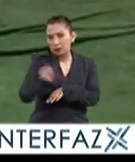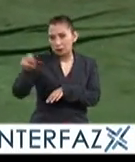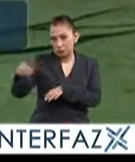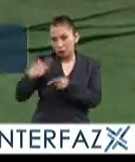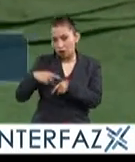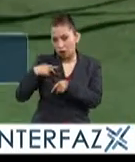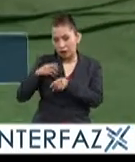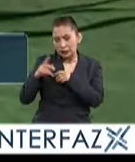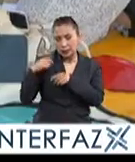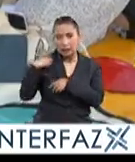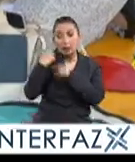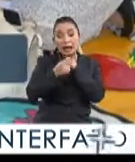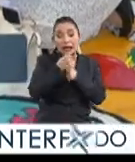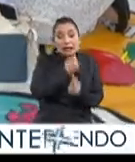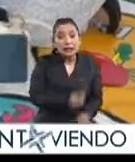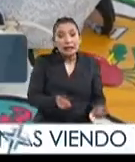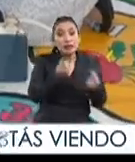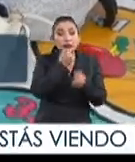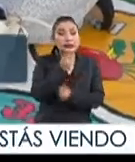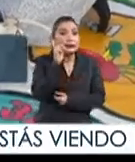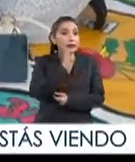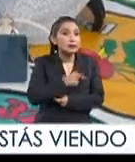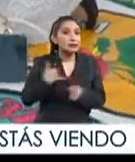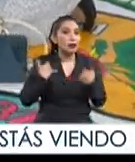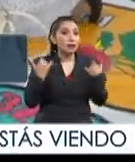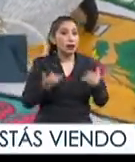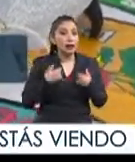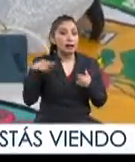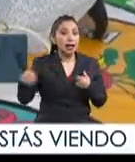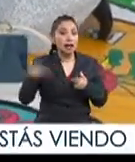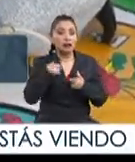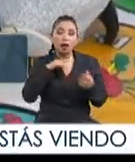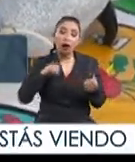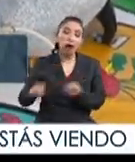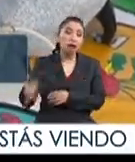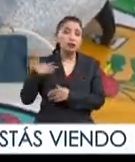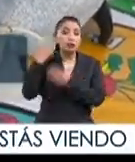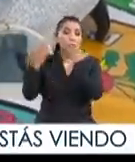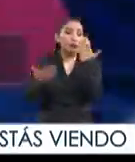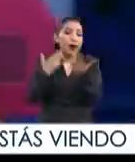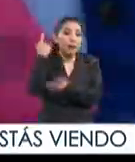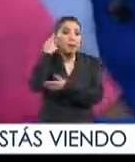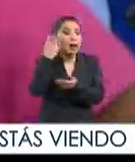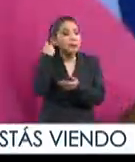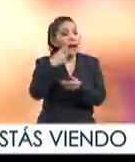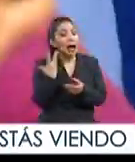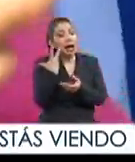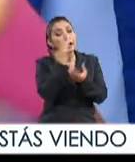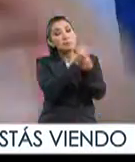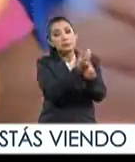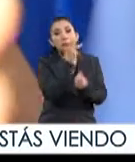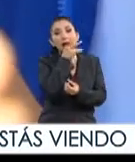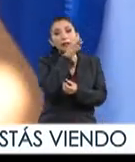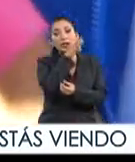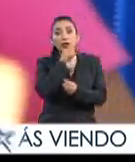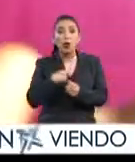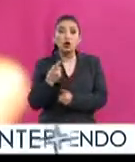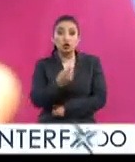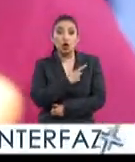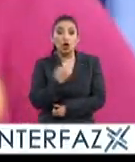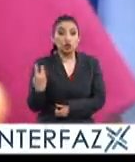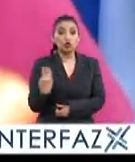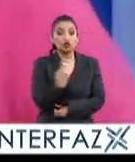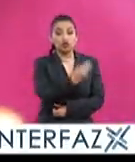los migrantes son niños, niñas y adolescentes, quienes abandonaron sus estudios para viajar ya sea con sus padres o